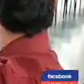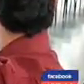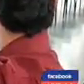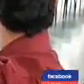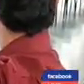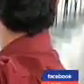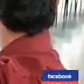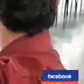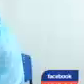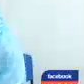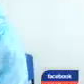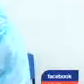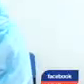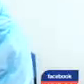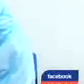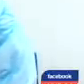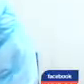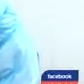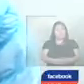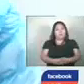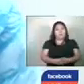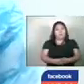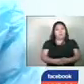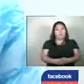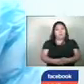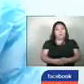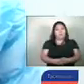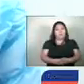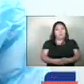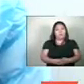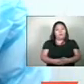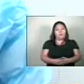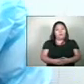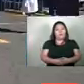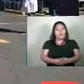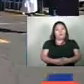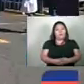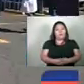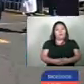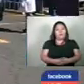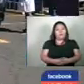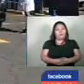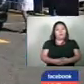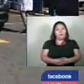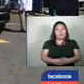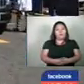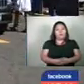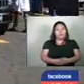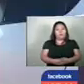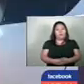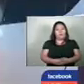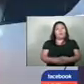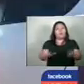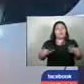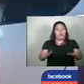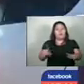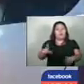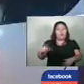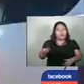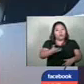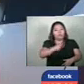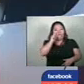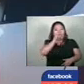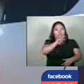el tiempo de espera para aplicarse la tercera dosis de la vacuna. Damos también un buen anuncio para la población y es que se ha decidido